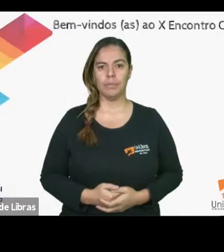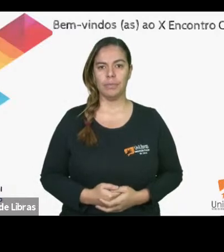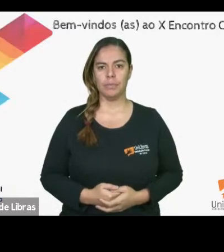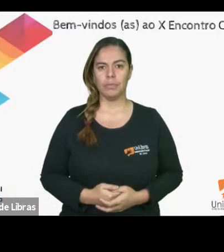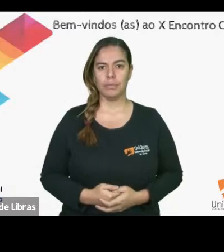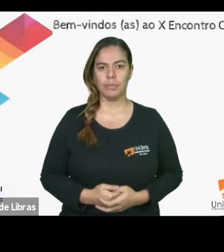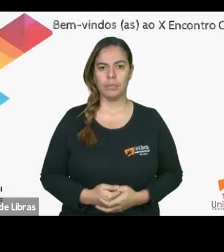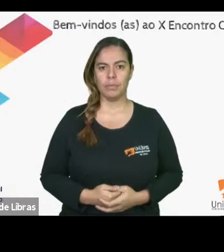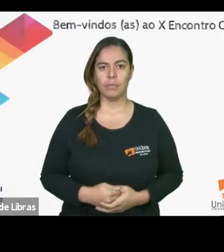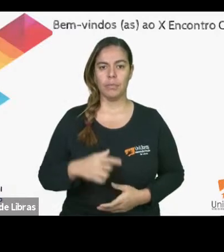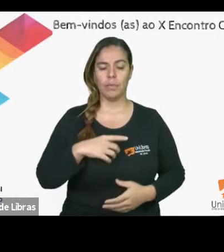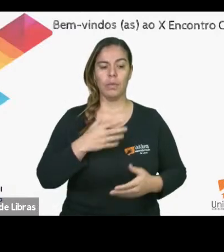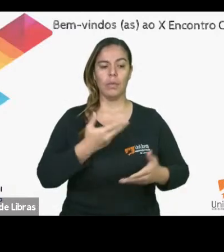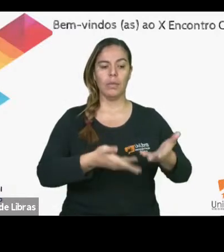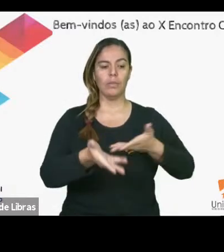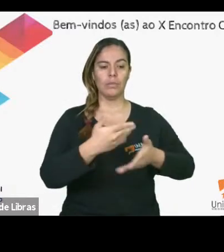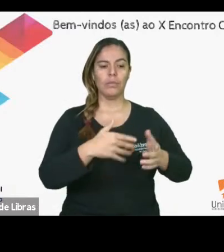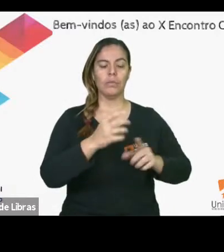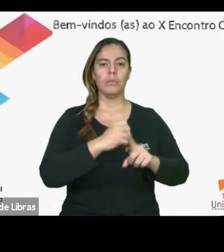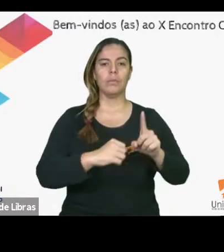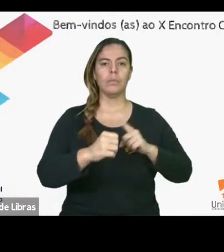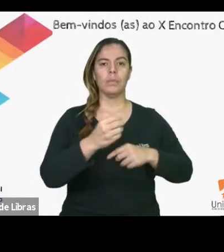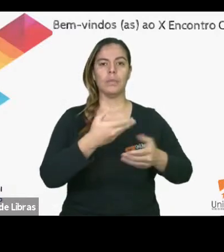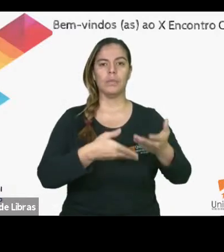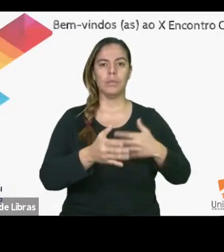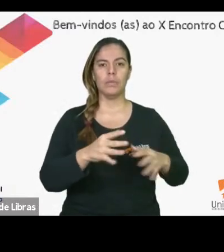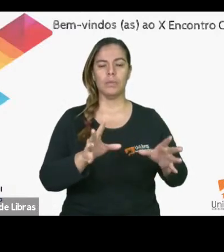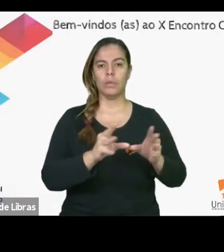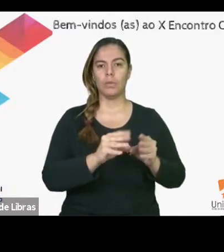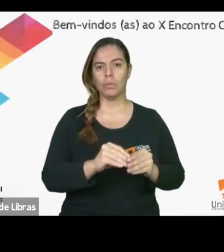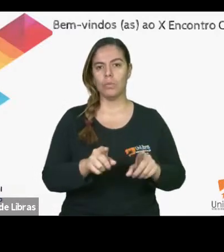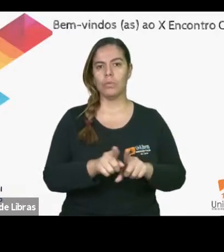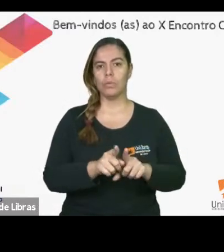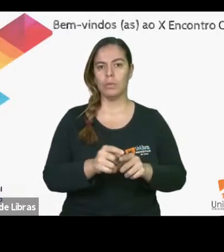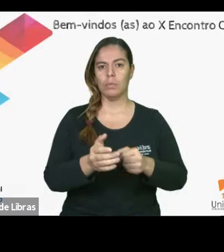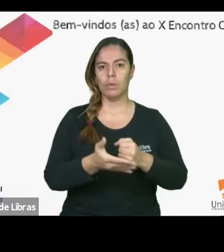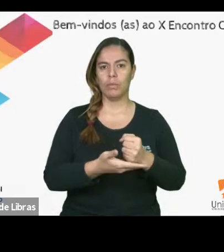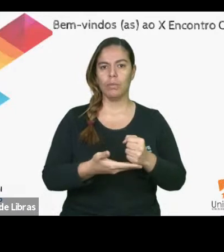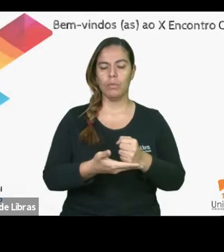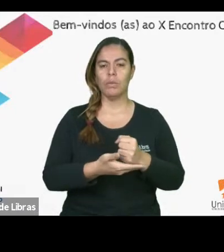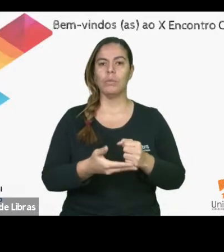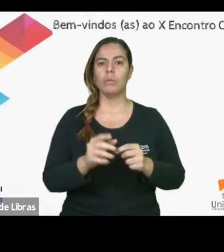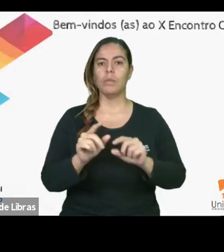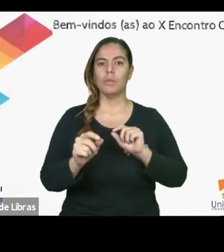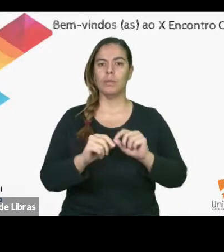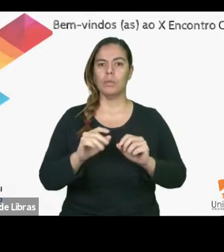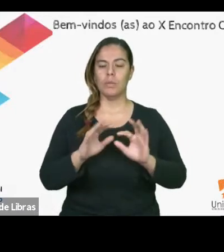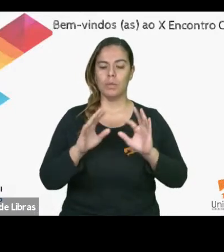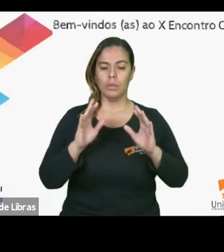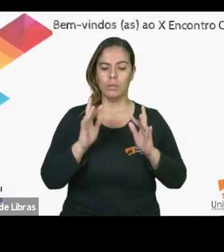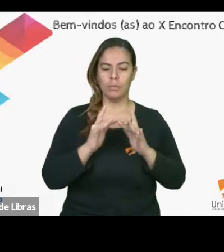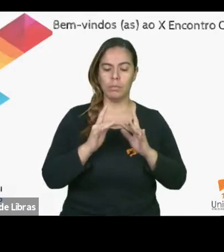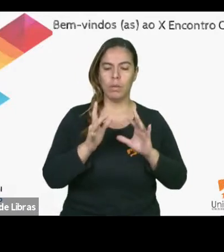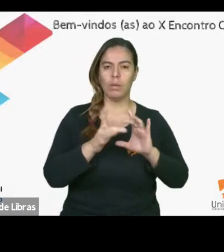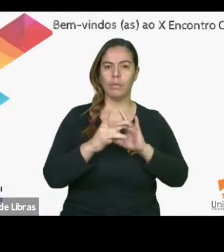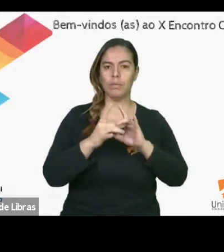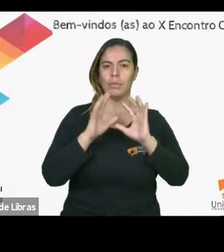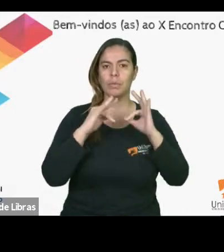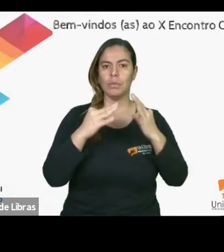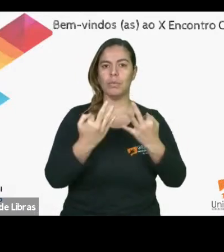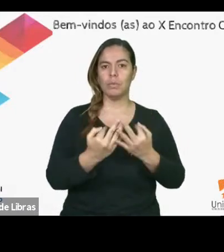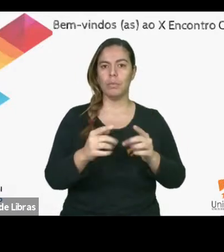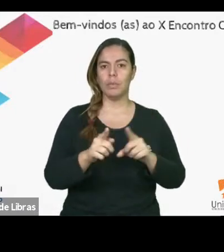las dinámicas sociales se construyen sobre dos fundamentos, la filiación, el vínculo filiativo y la